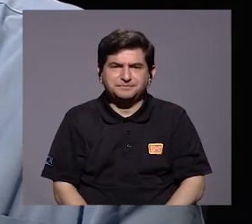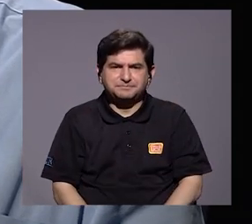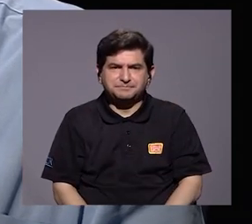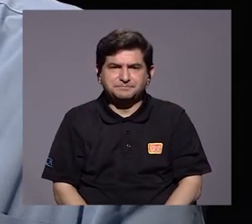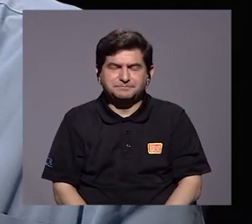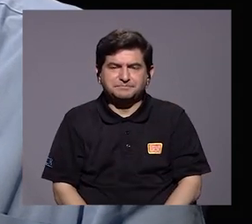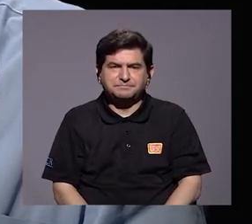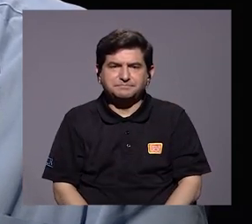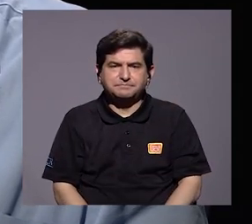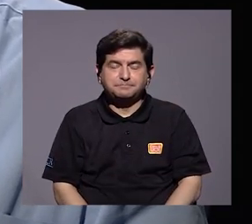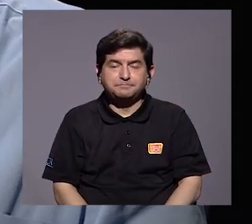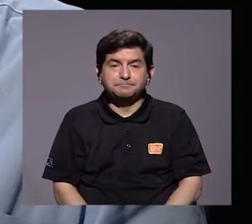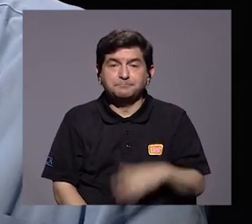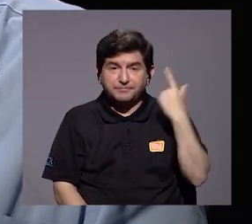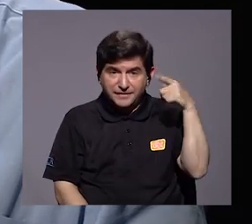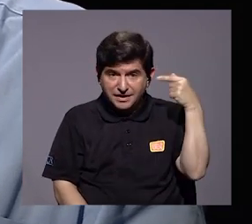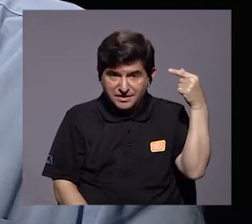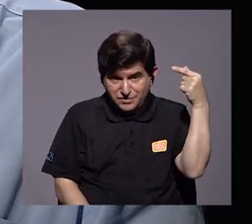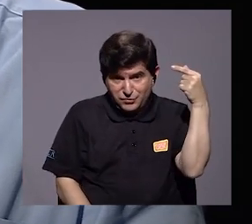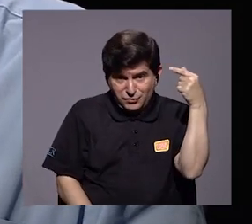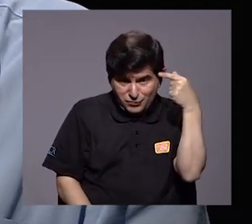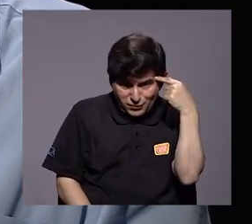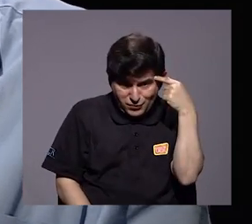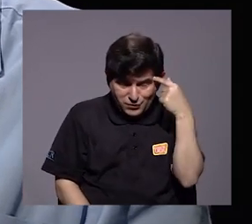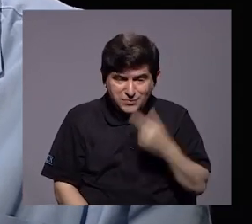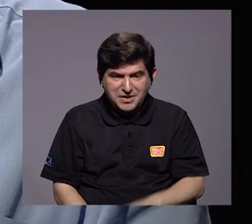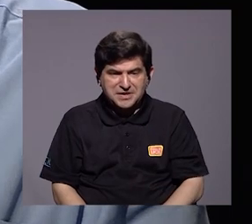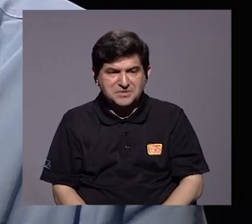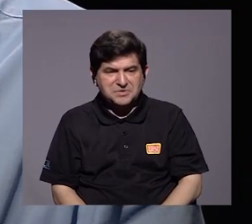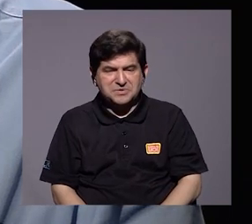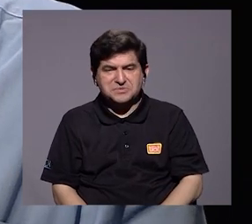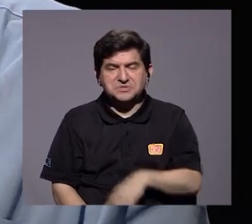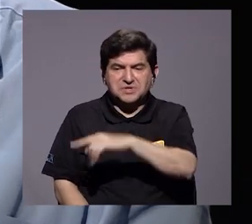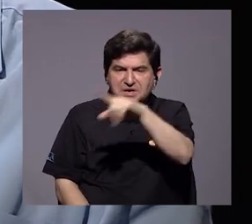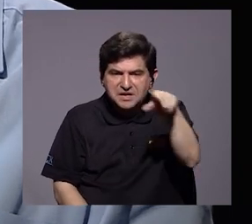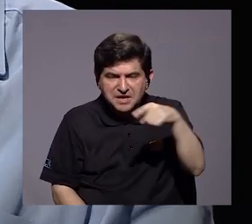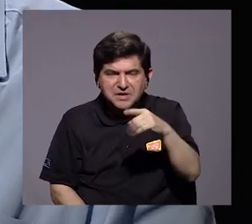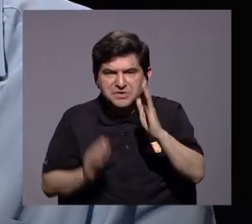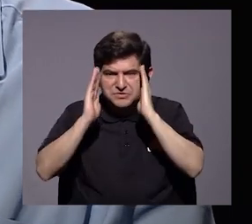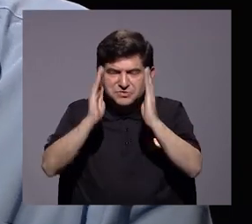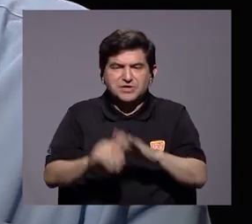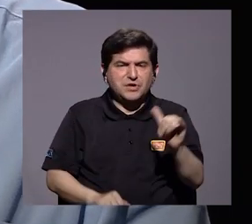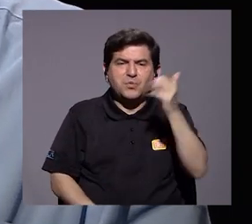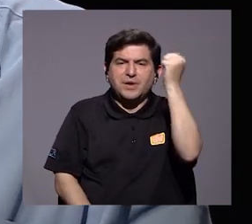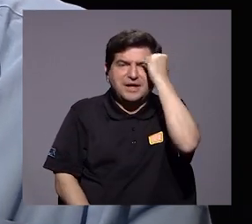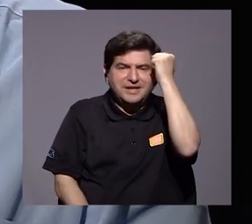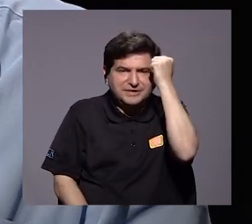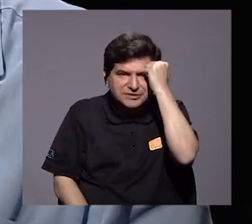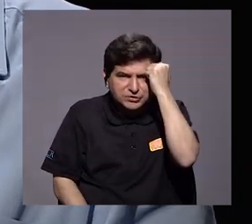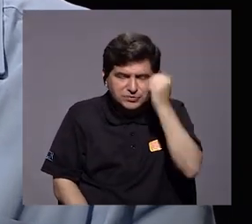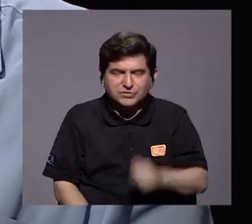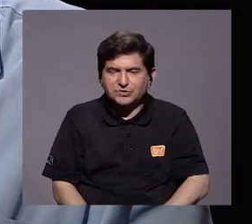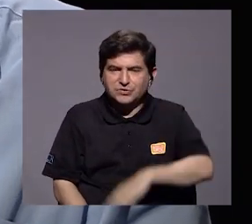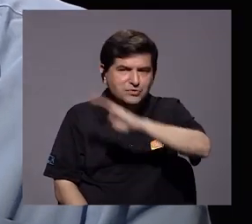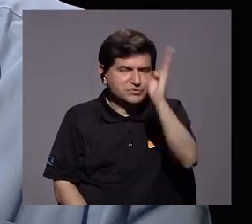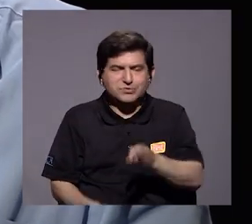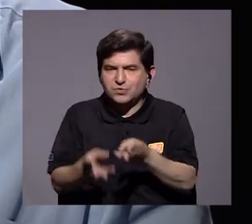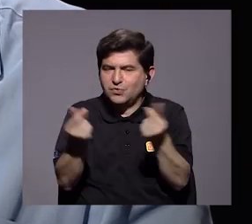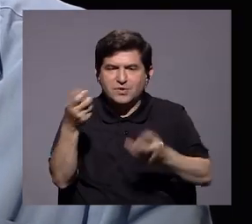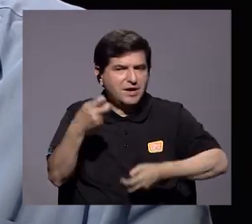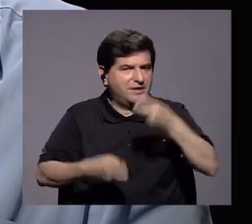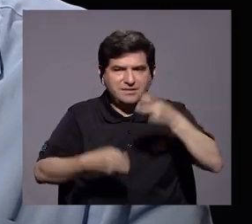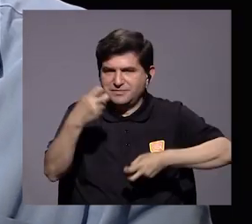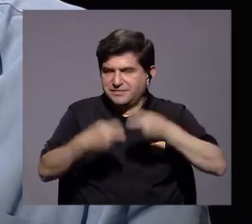con gobiernos que los tratan a ustedes como tontitos jamás van a resolver su